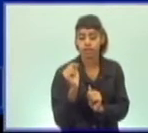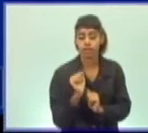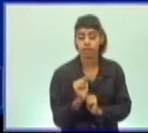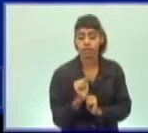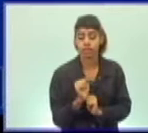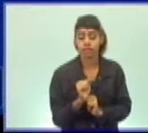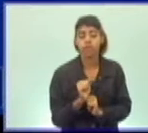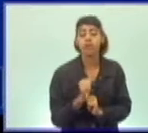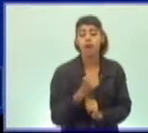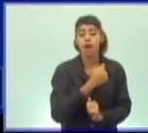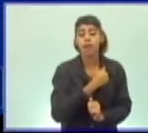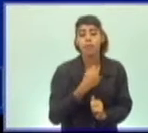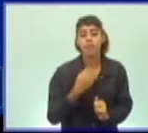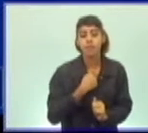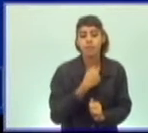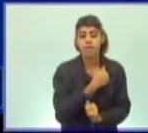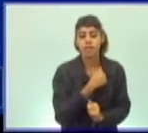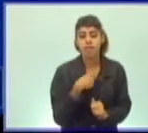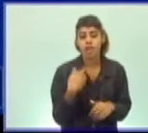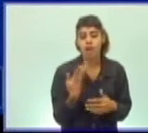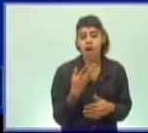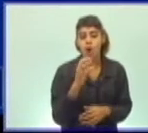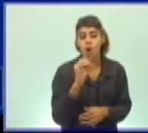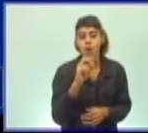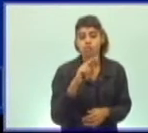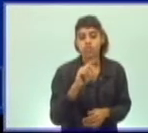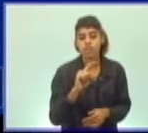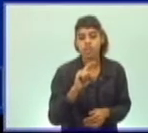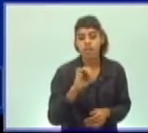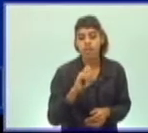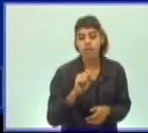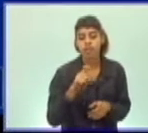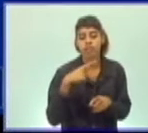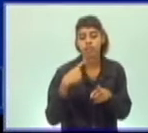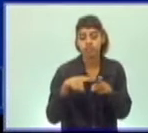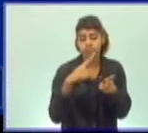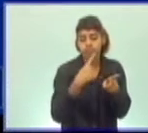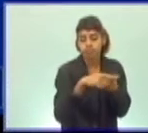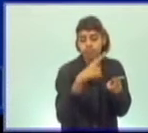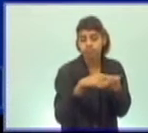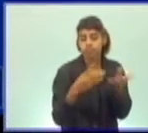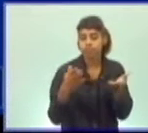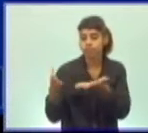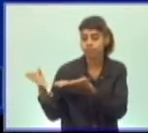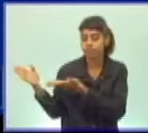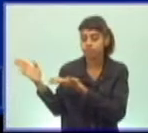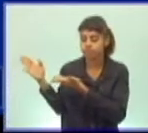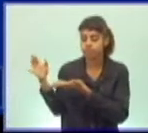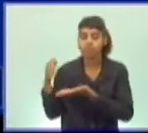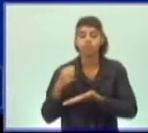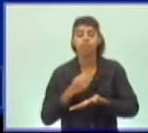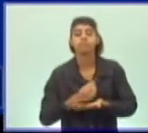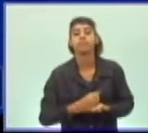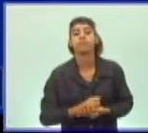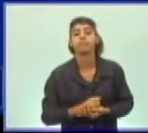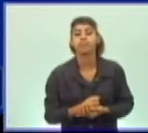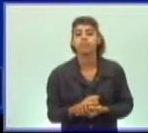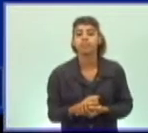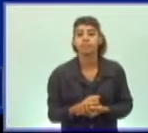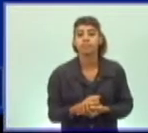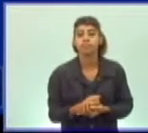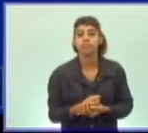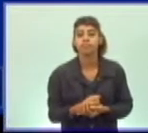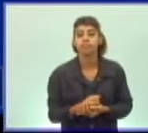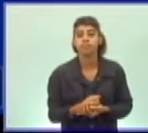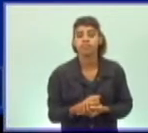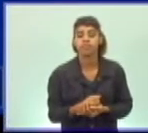las propiedades oxidantes de las sustancias simples y las propiedades ácidas de los óxidos e